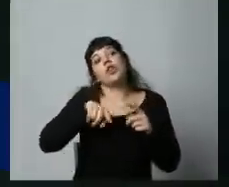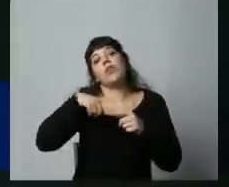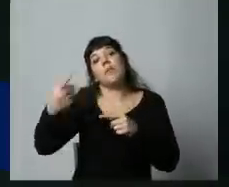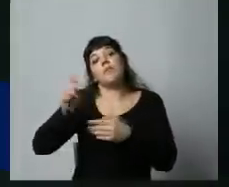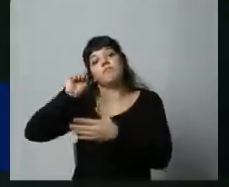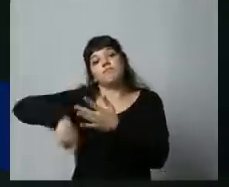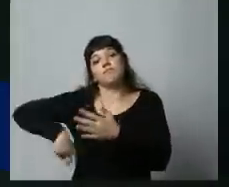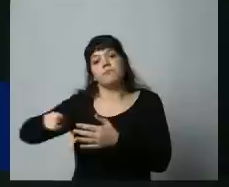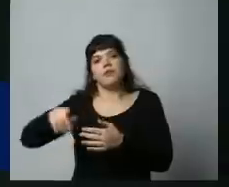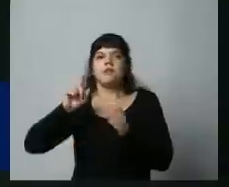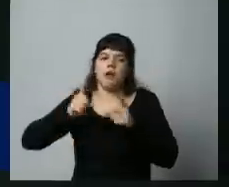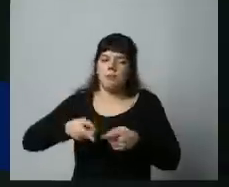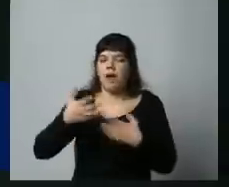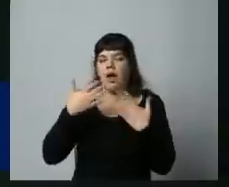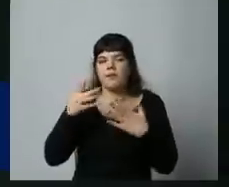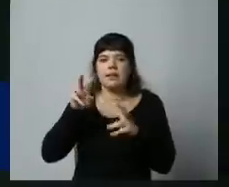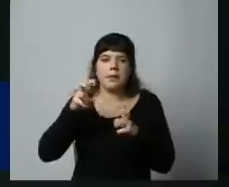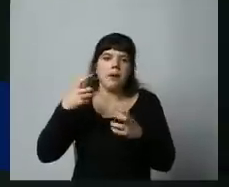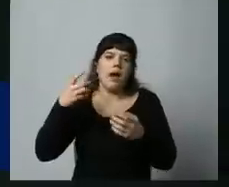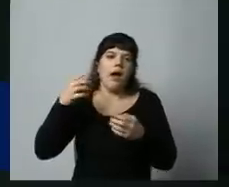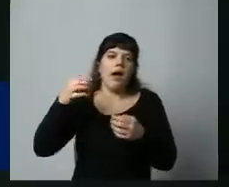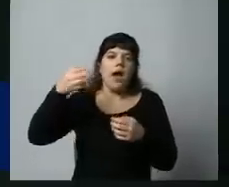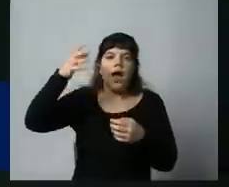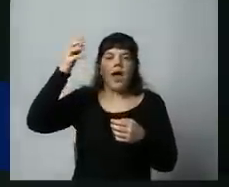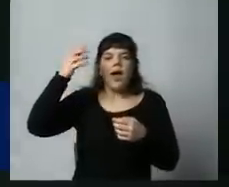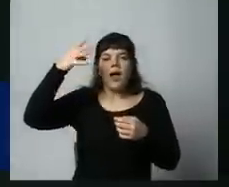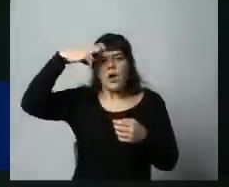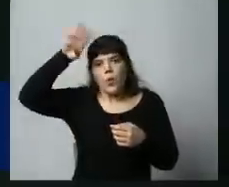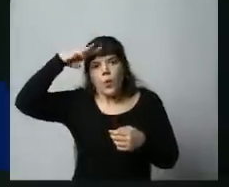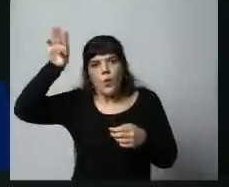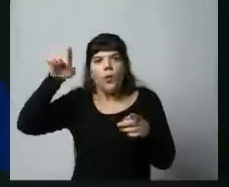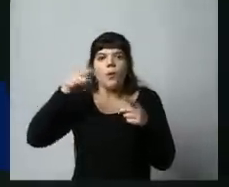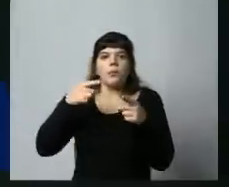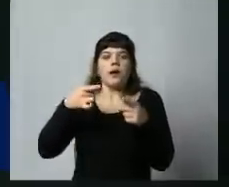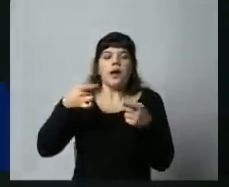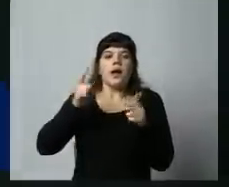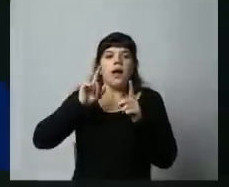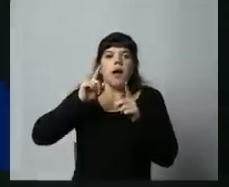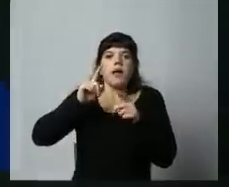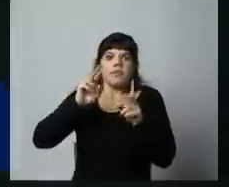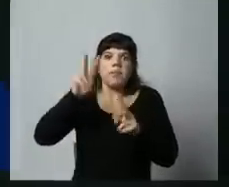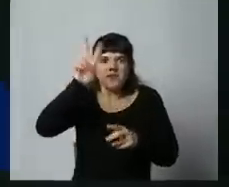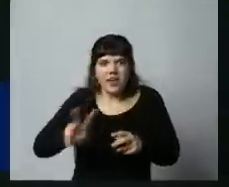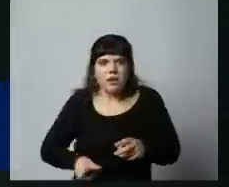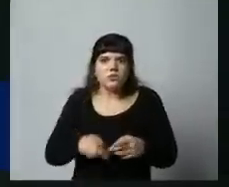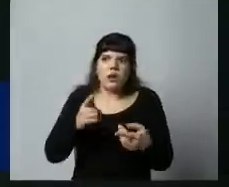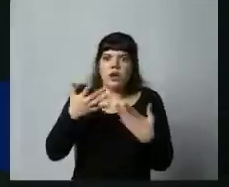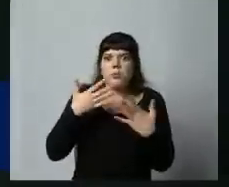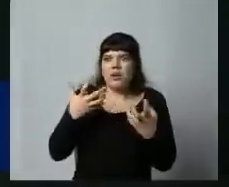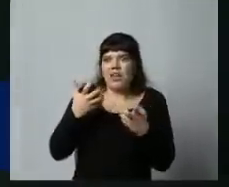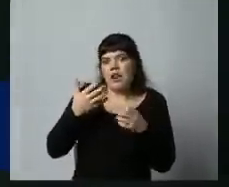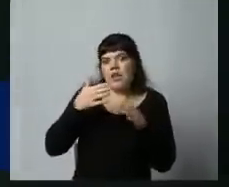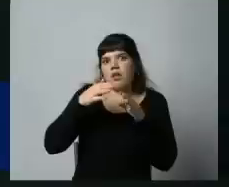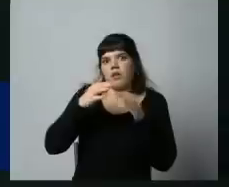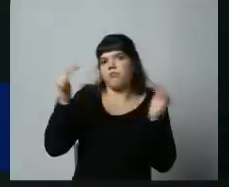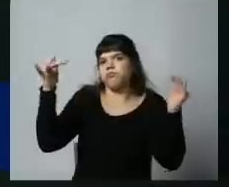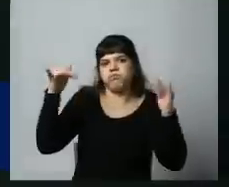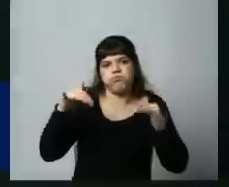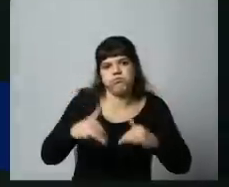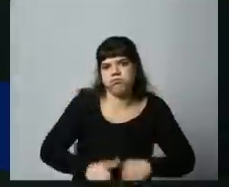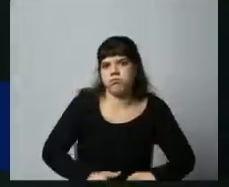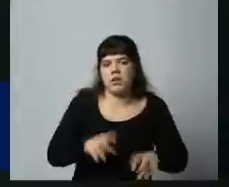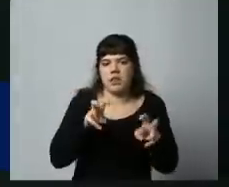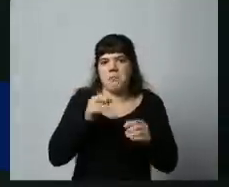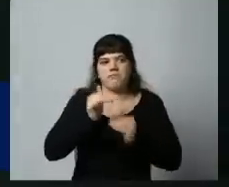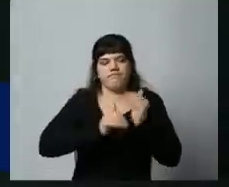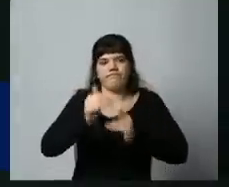ahora con Cuba Venezuela y nicarag que es aplicar sanciones para tratar de este demoron más todavía los procesos que